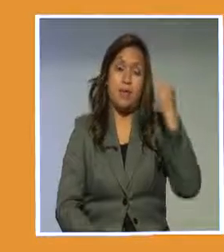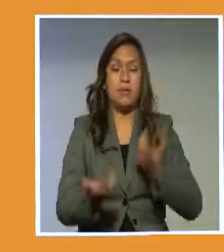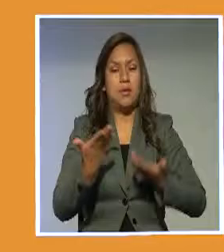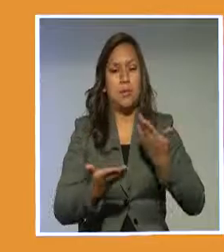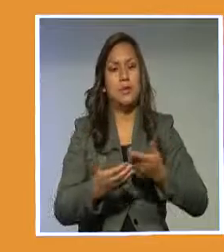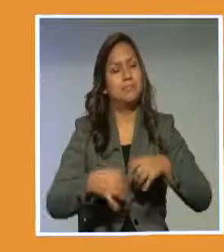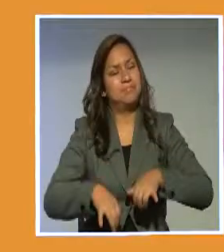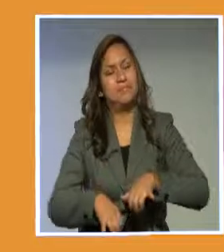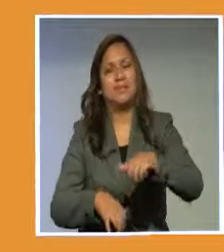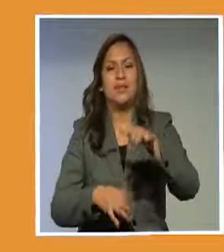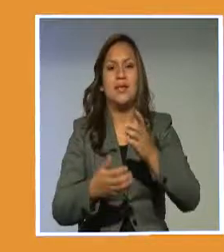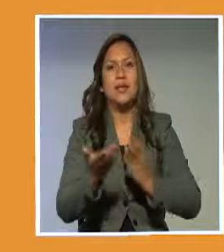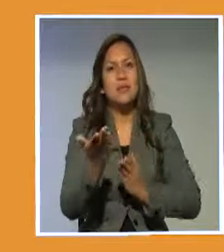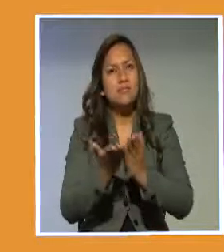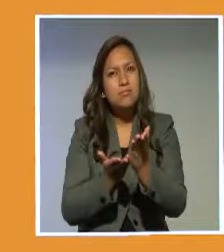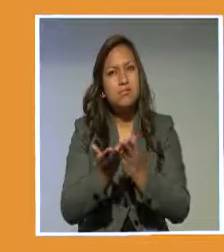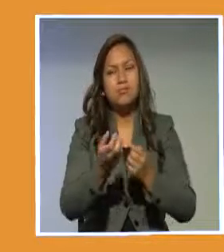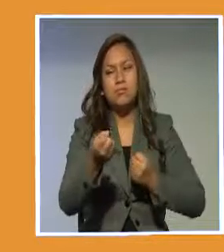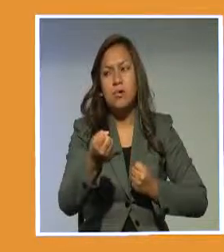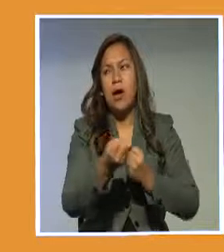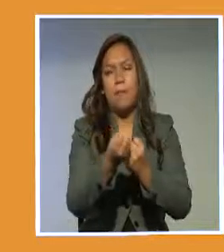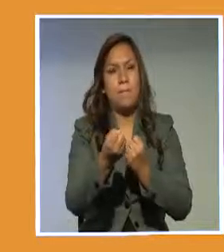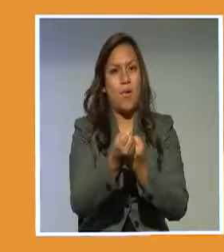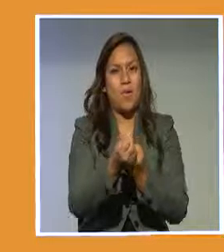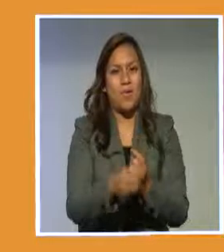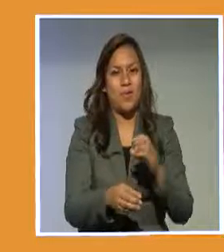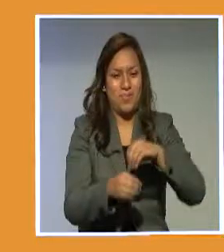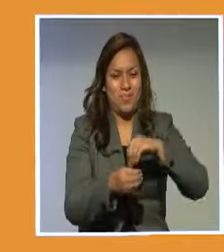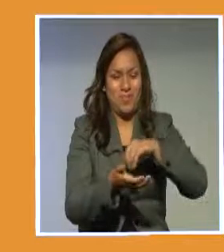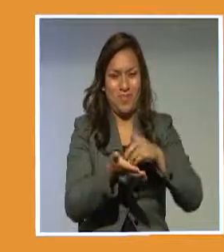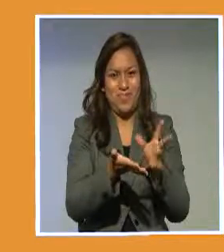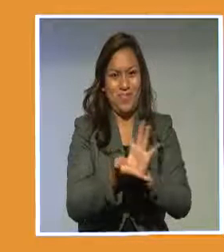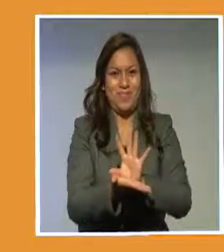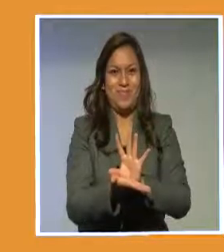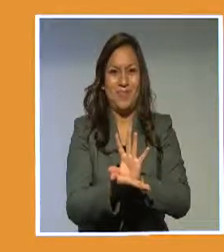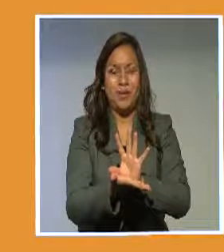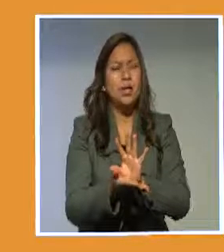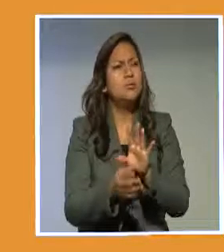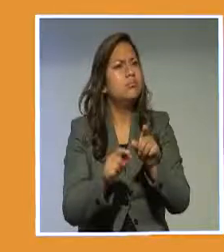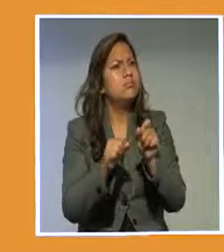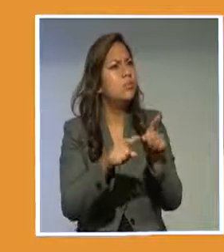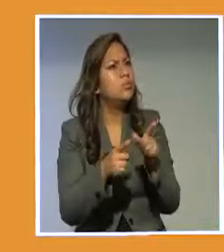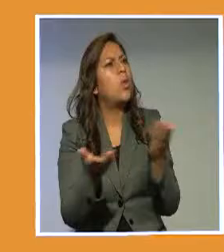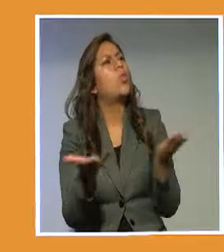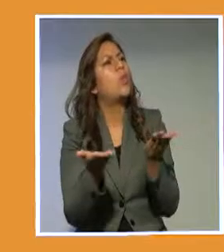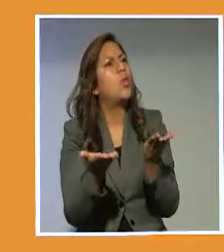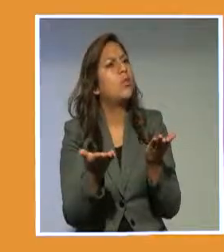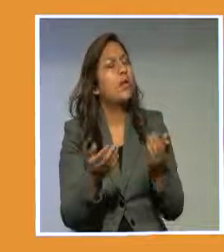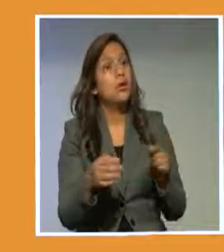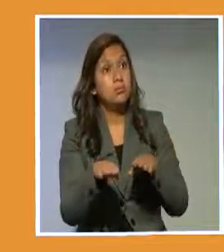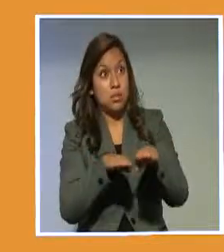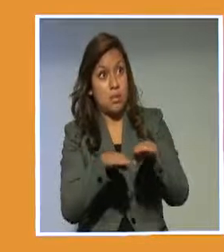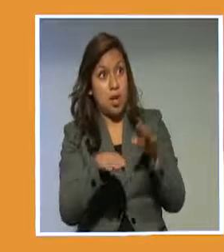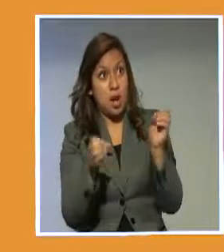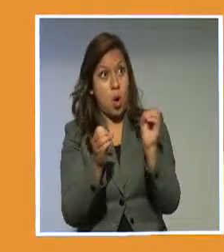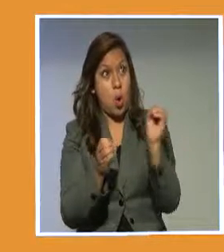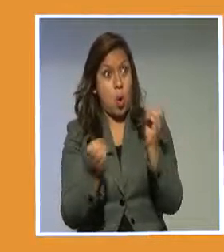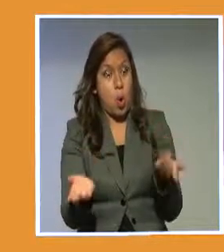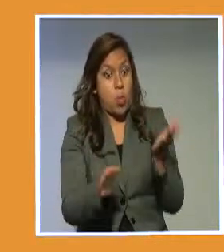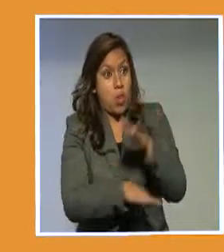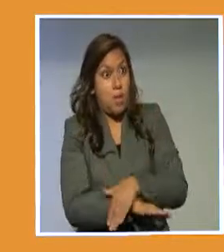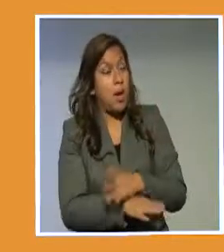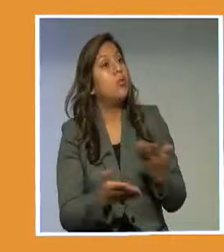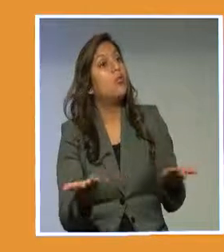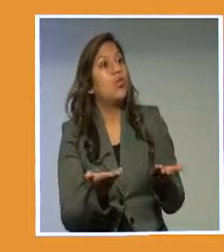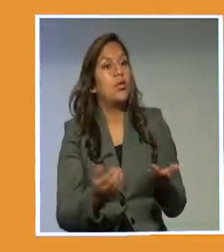nuestra ciudadanía ecuatoriana desde ese espacio de la Asamblea Nacional. Bien, presidenta, ¿dónde se encuentra? ¿En Ibarra o en Otavalo? En Otavalo,